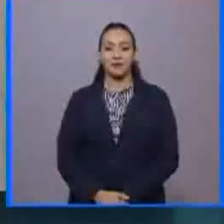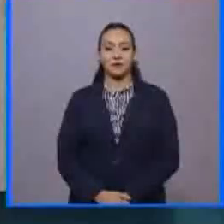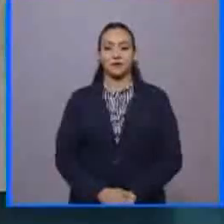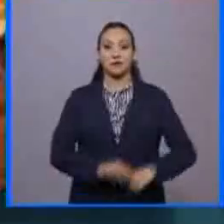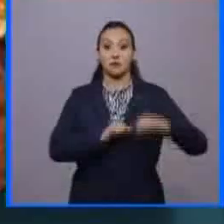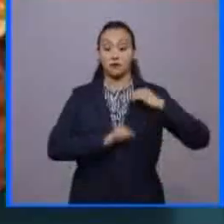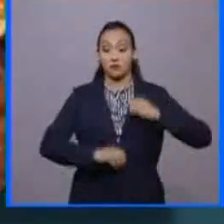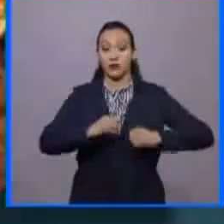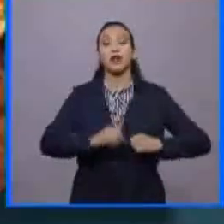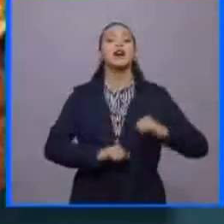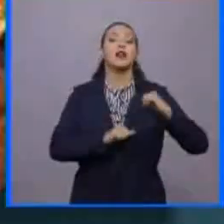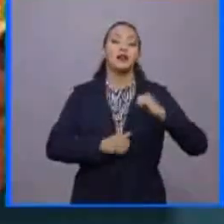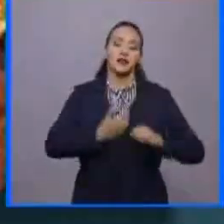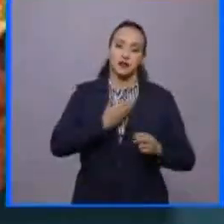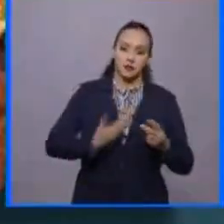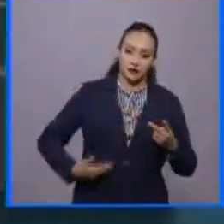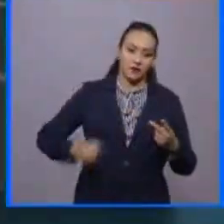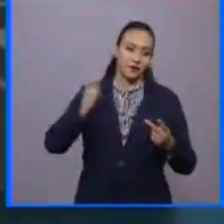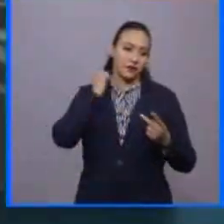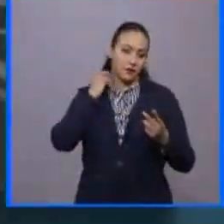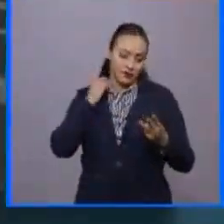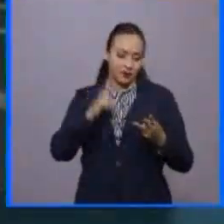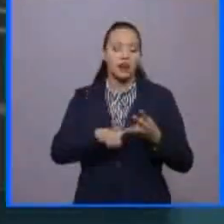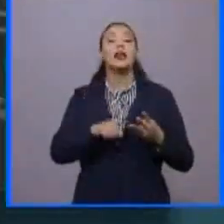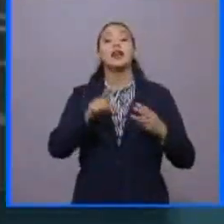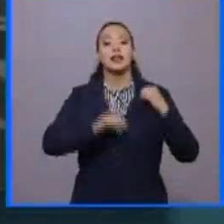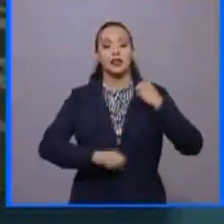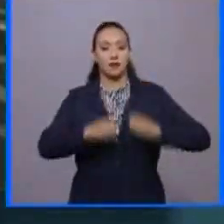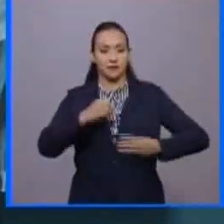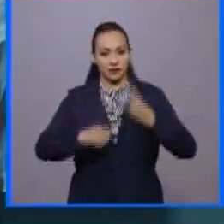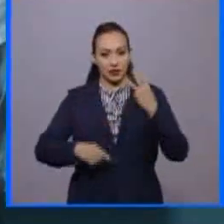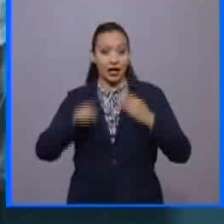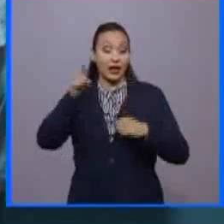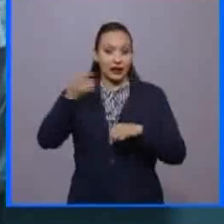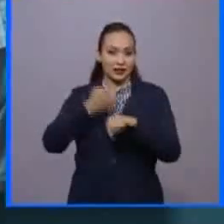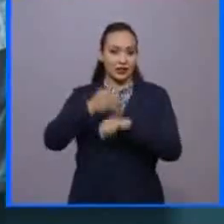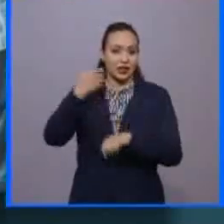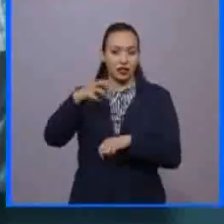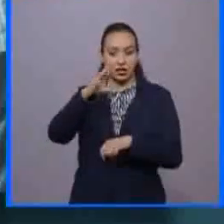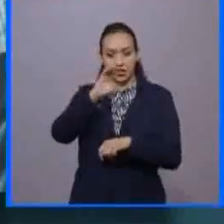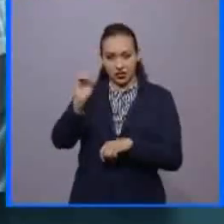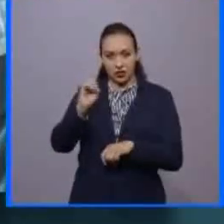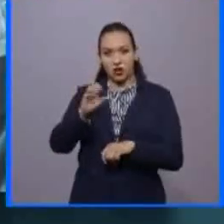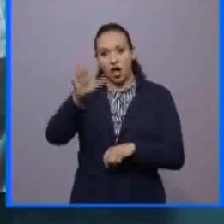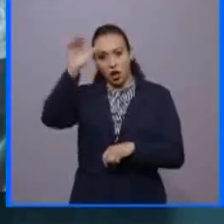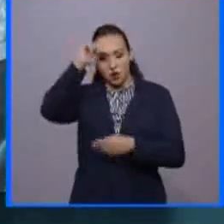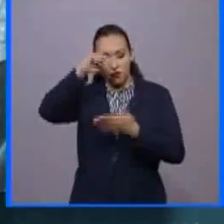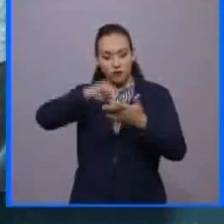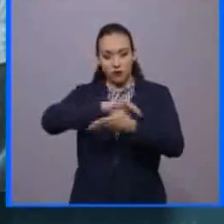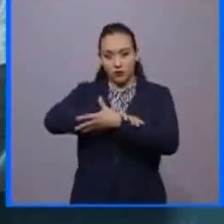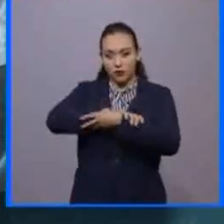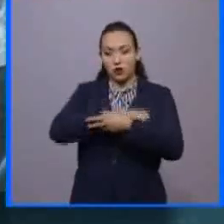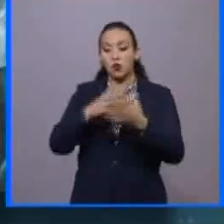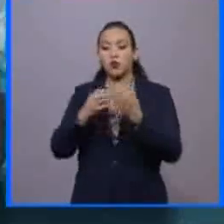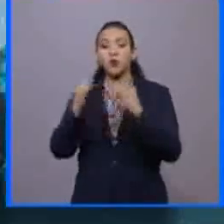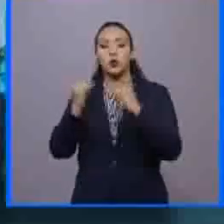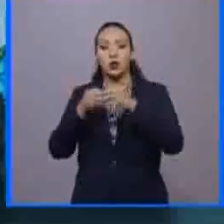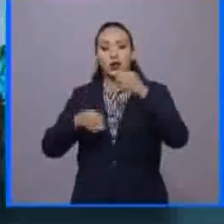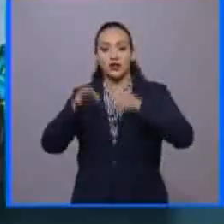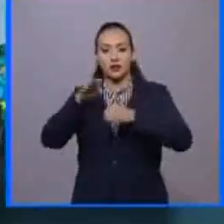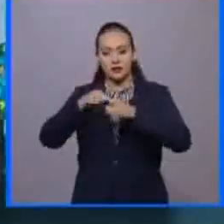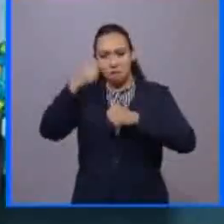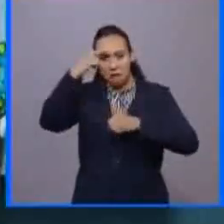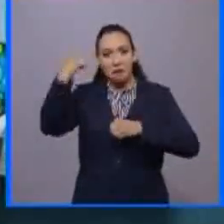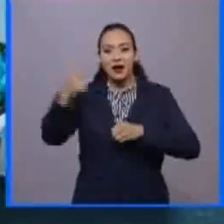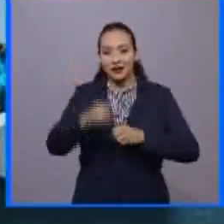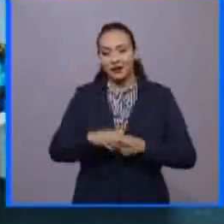Los poderes ejecutivo, legislativo y judicial de Quintana Roo firmaron un convenio de colaboración con el Instituto Electoral del Estado